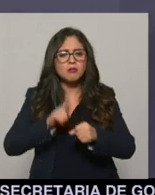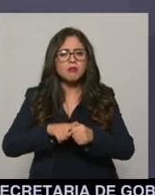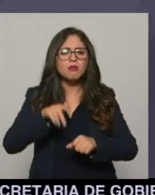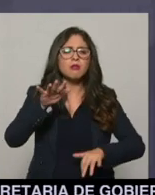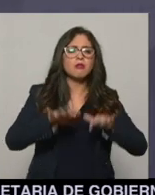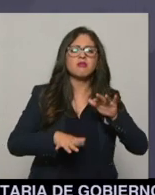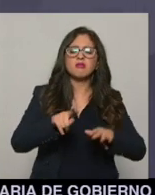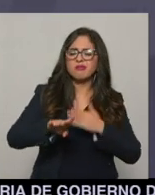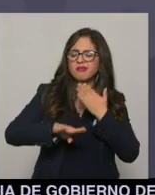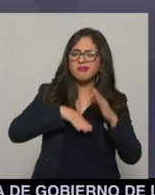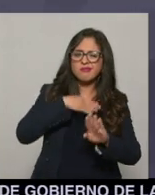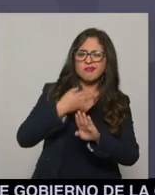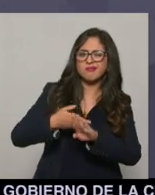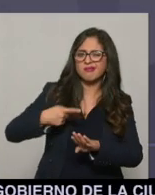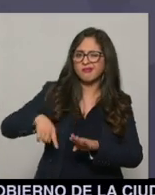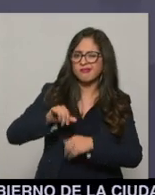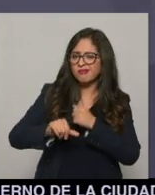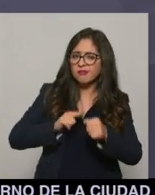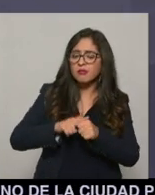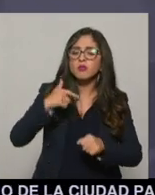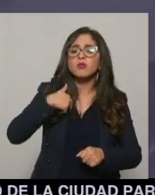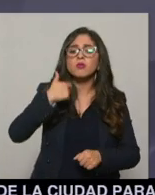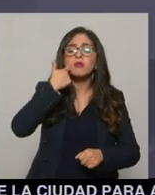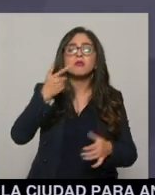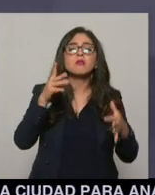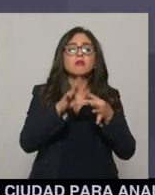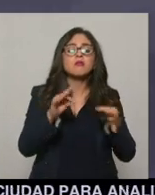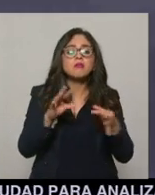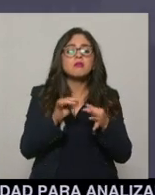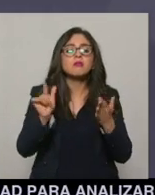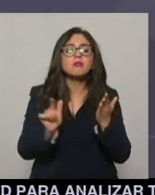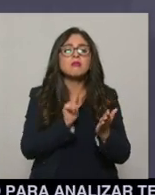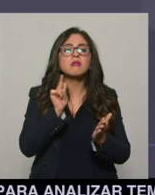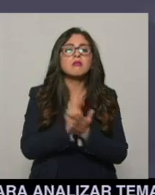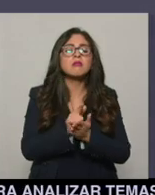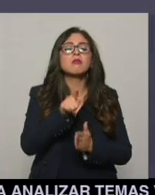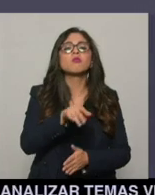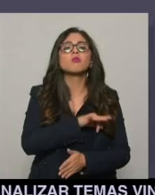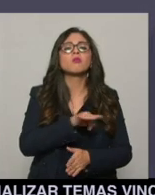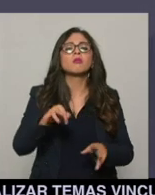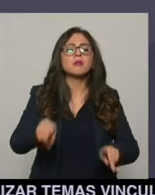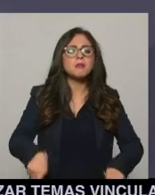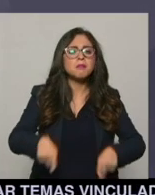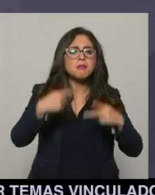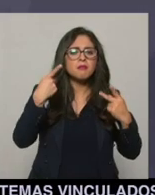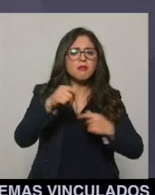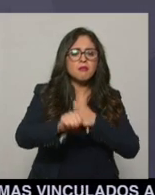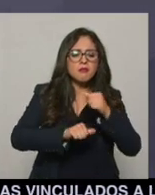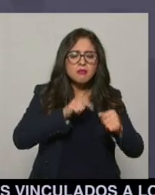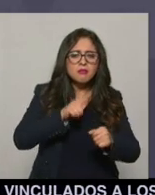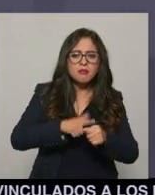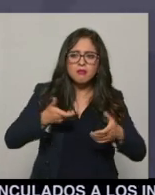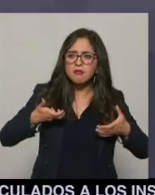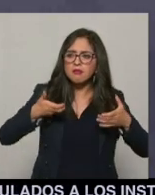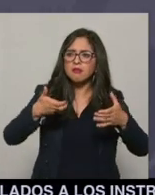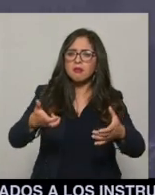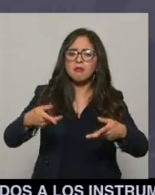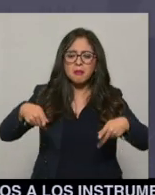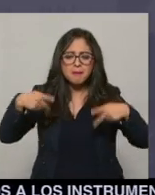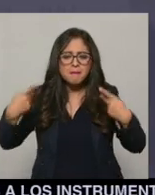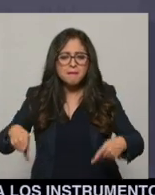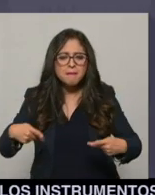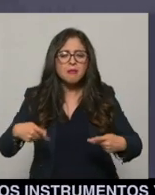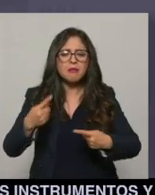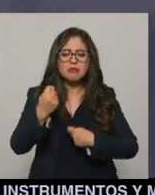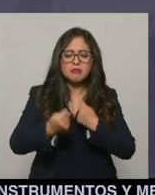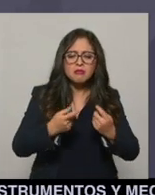¿no? Yo te quisiera comentar que también esta ley permite la venta de animales en vía pública, en mercados, en tianguis, etcétera, cuando ya había sido